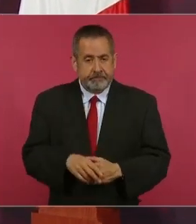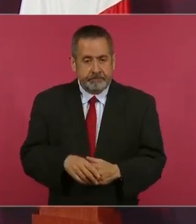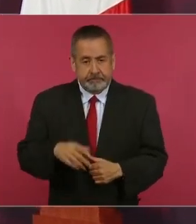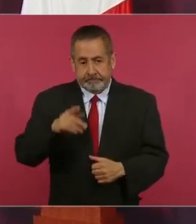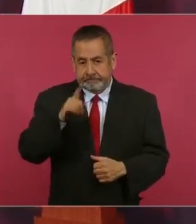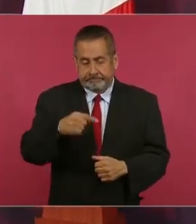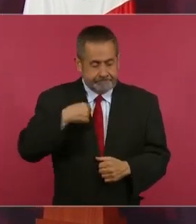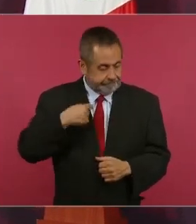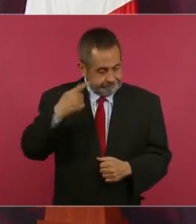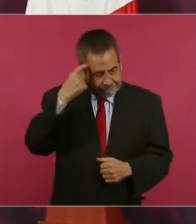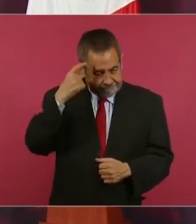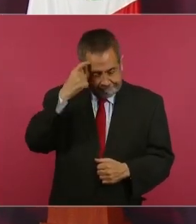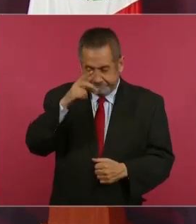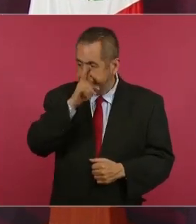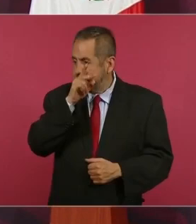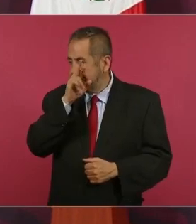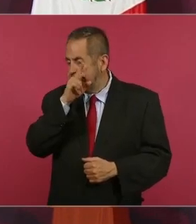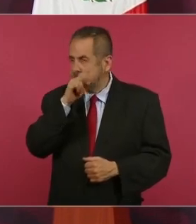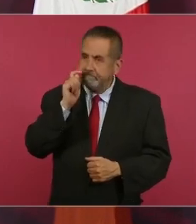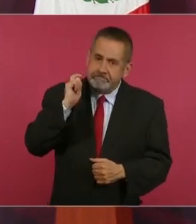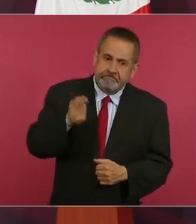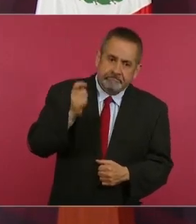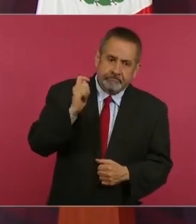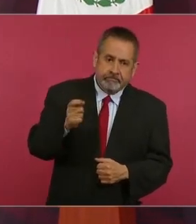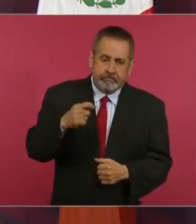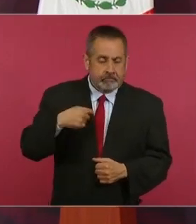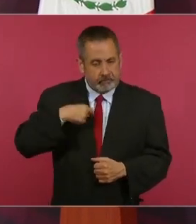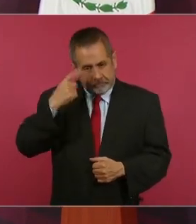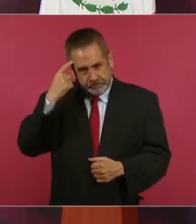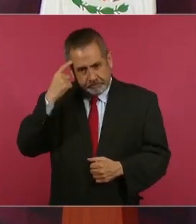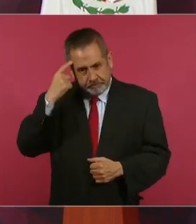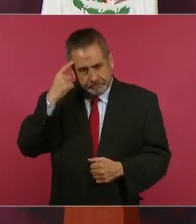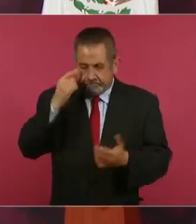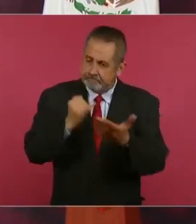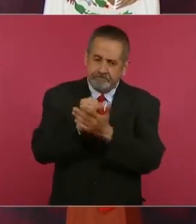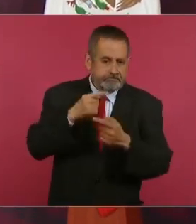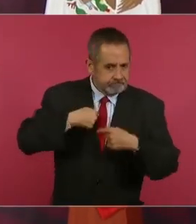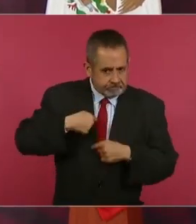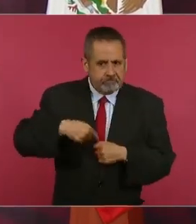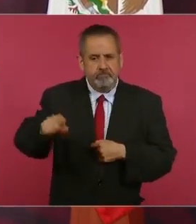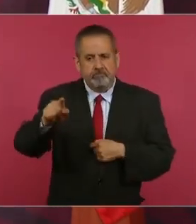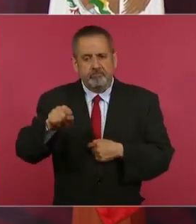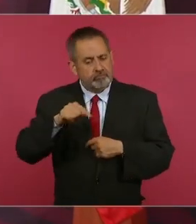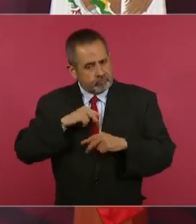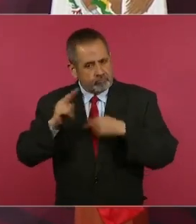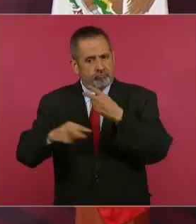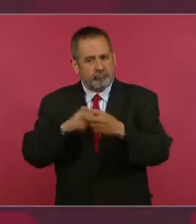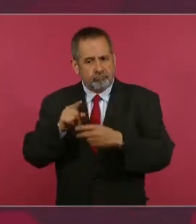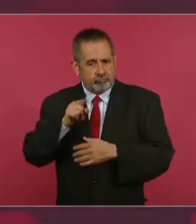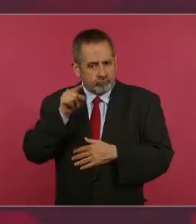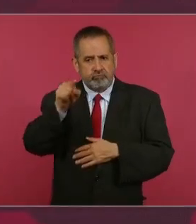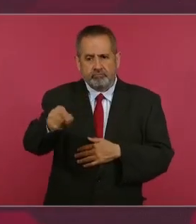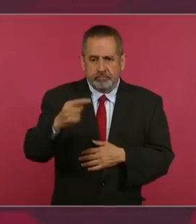mi preocupación principal, por eso tomé la decisión de irme allá,